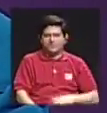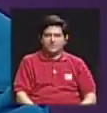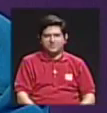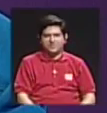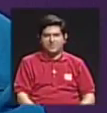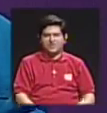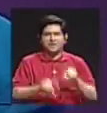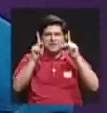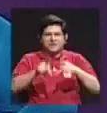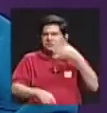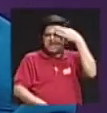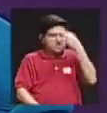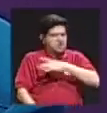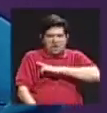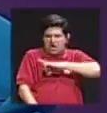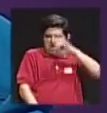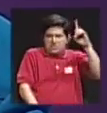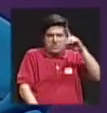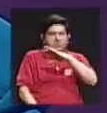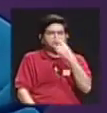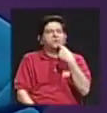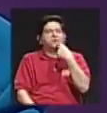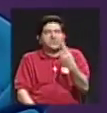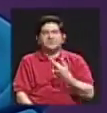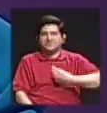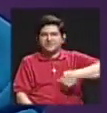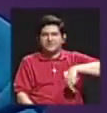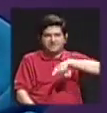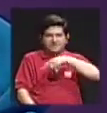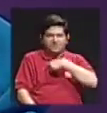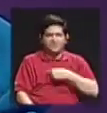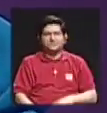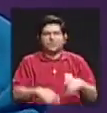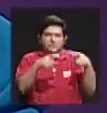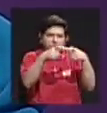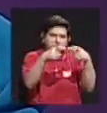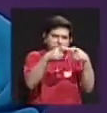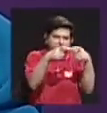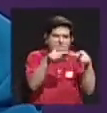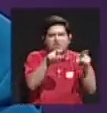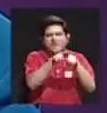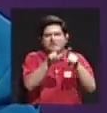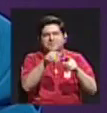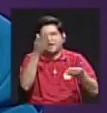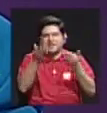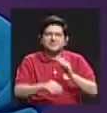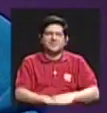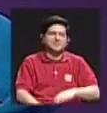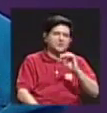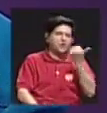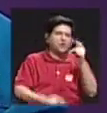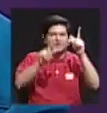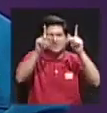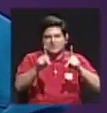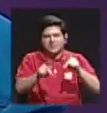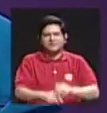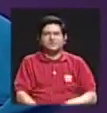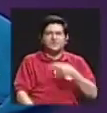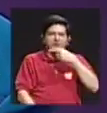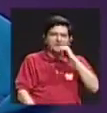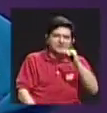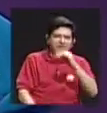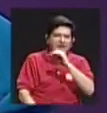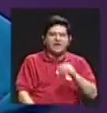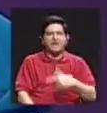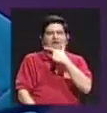somos ateas o nos tildan o tildan a minorías de gays y de lesbianas. A mí me preocupa mucho